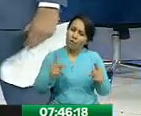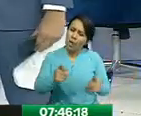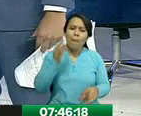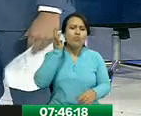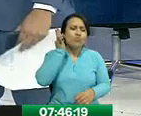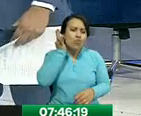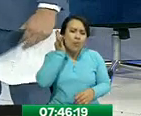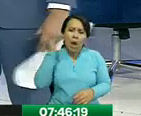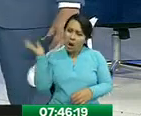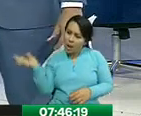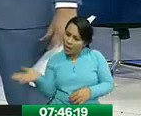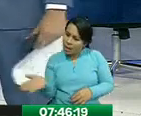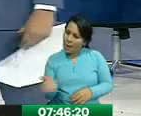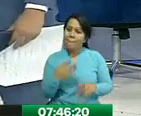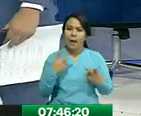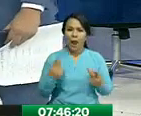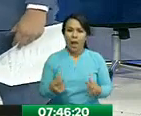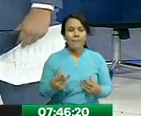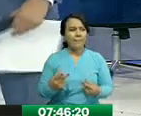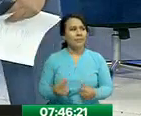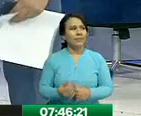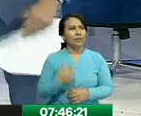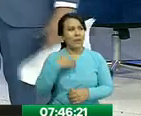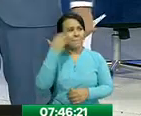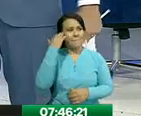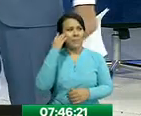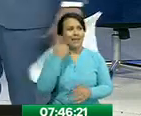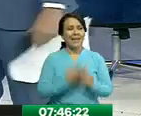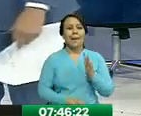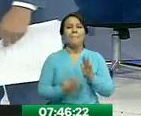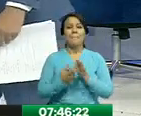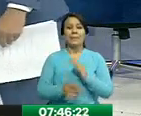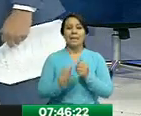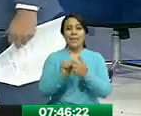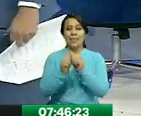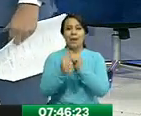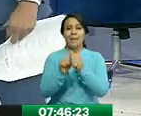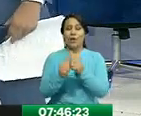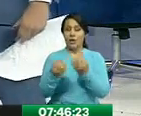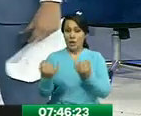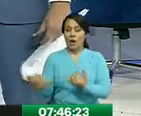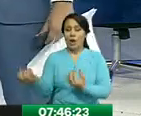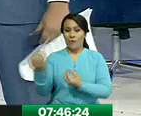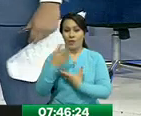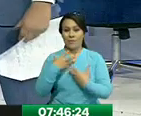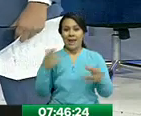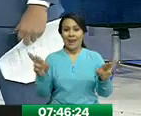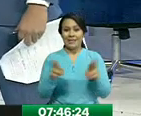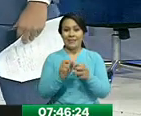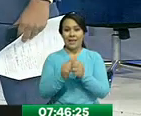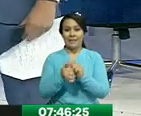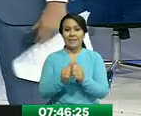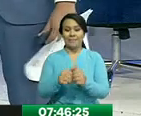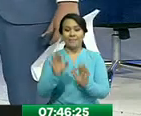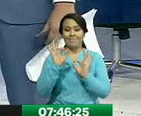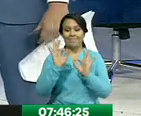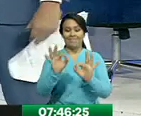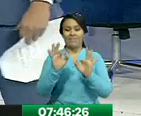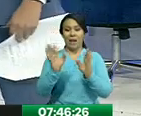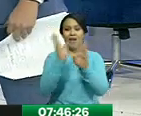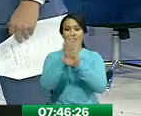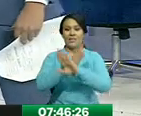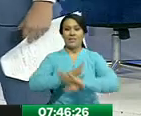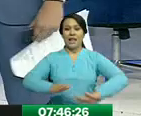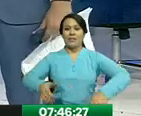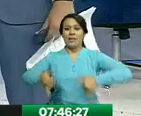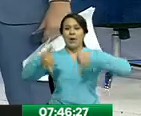poder que suban más rápido. ¿No? Oiga, estoy desesperado por enterarme todo lo que pasa en los deportes. Le vamos a contar, mi querido Luis. La final de la Copa